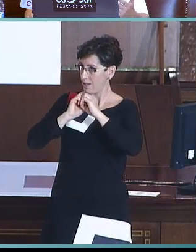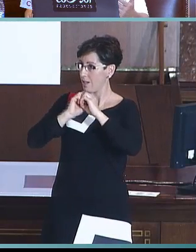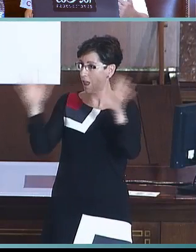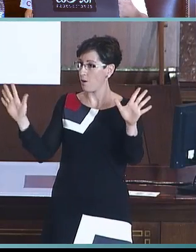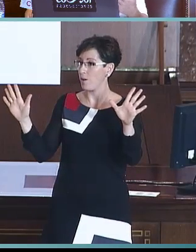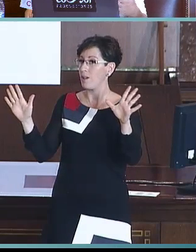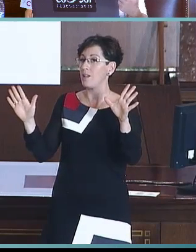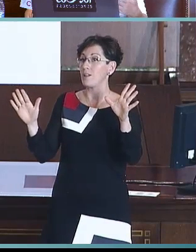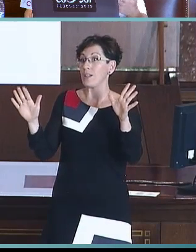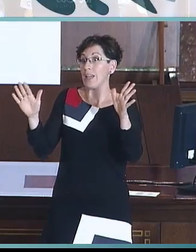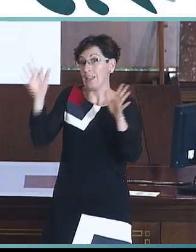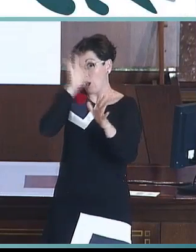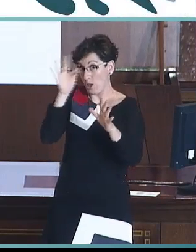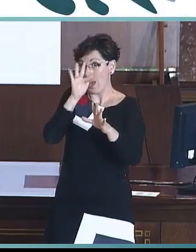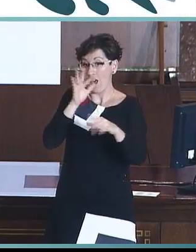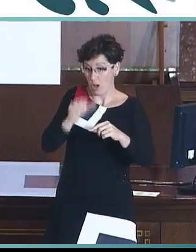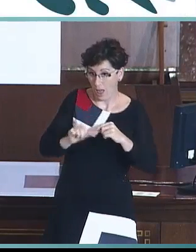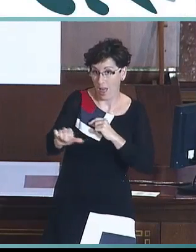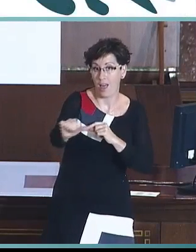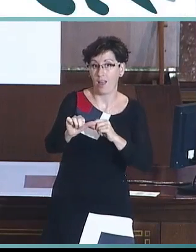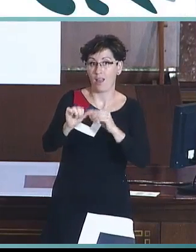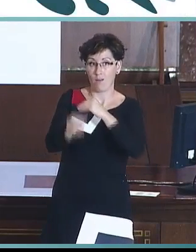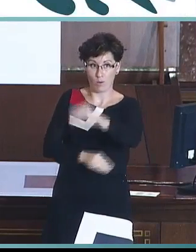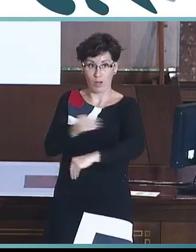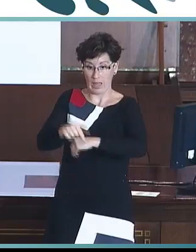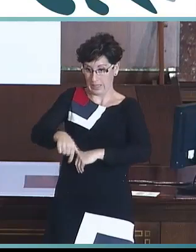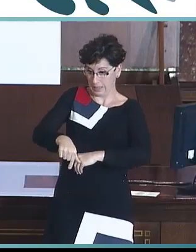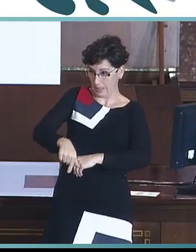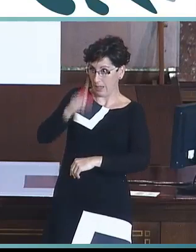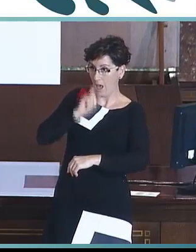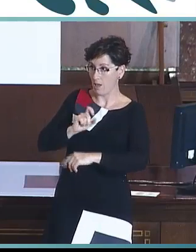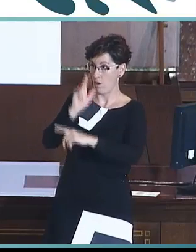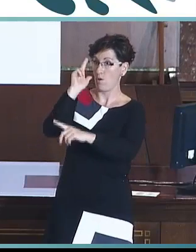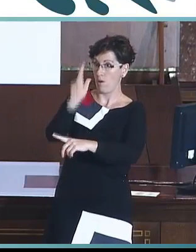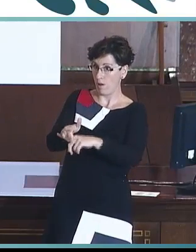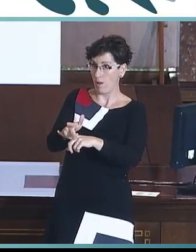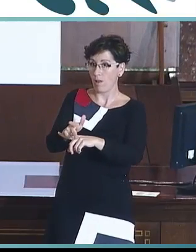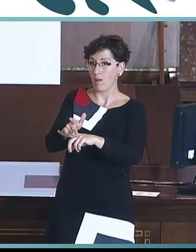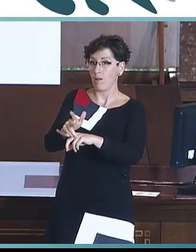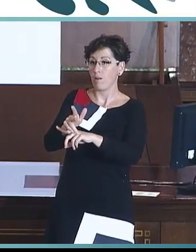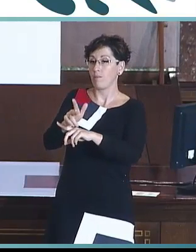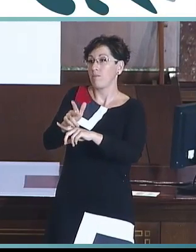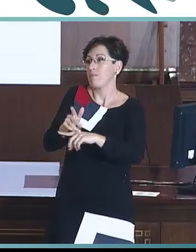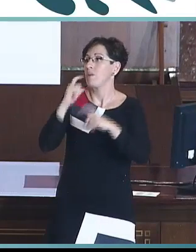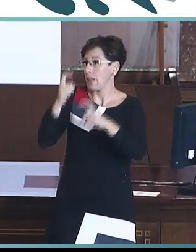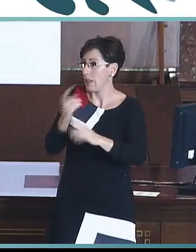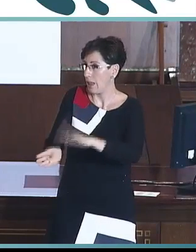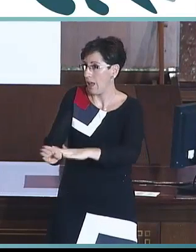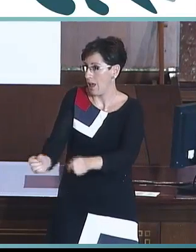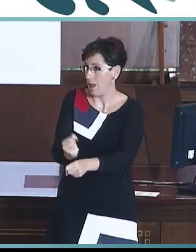supone que haremos las grabaciones a lo largo de este año. Seguiremos trabajando e